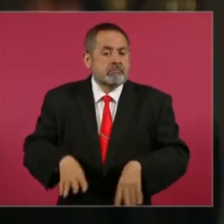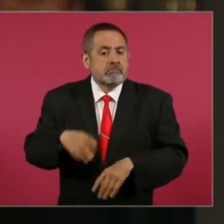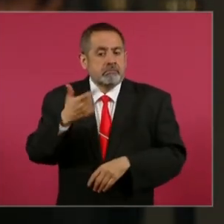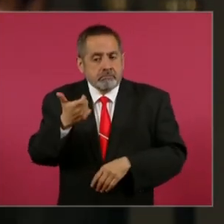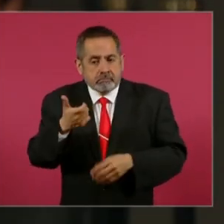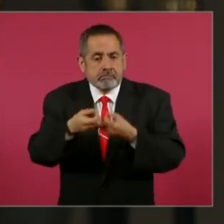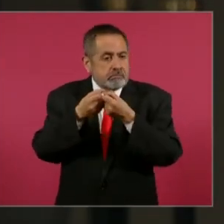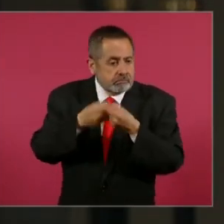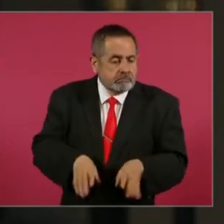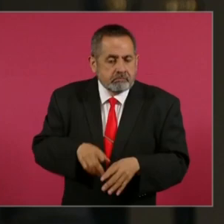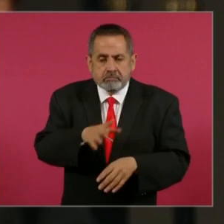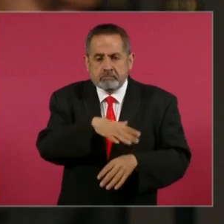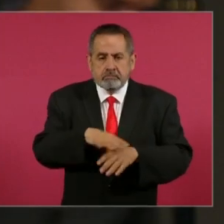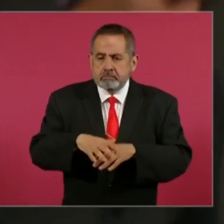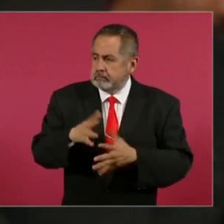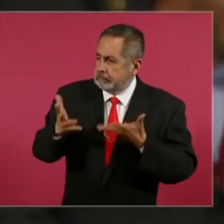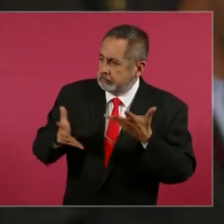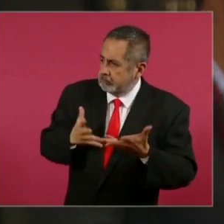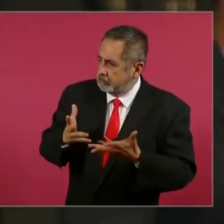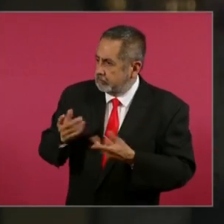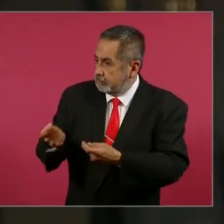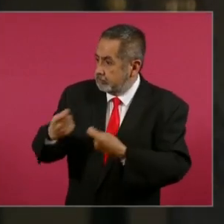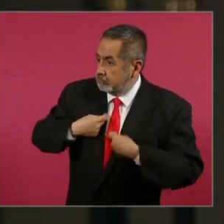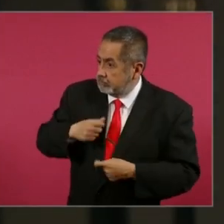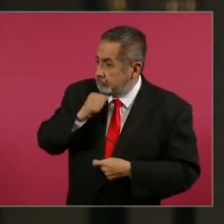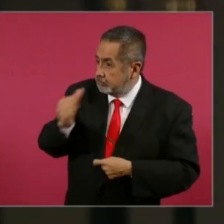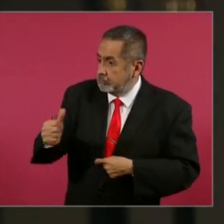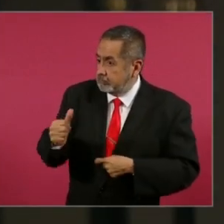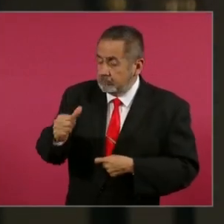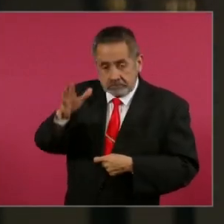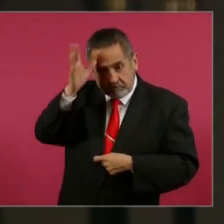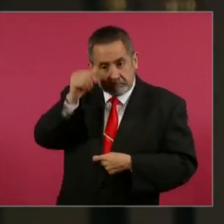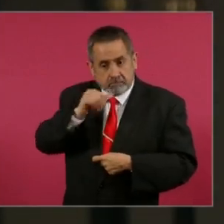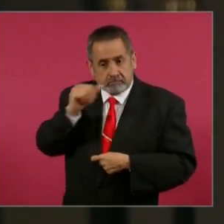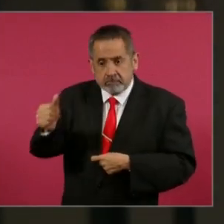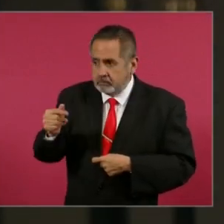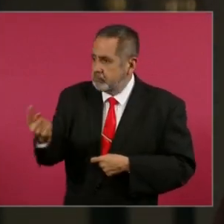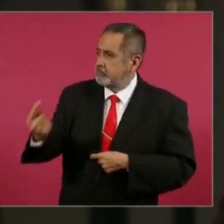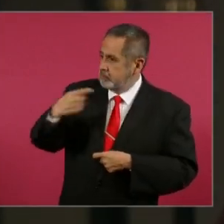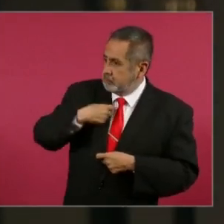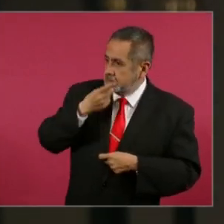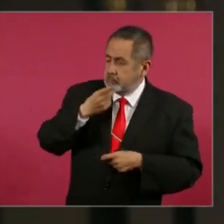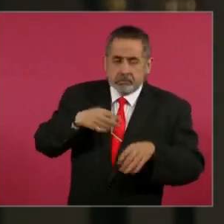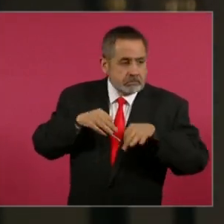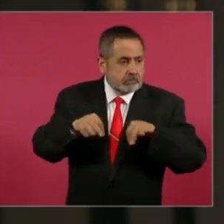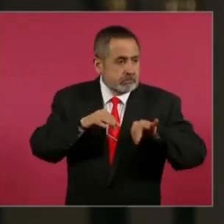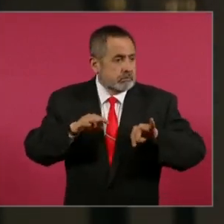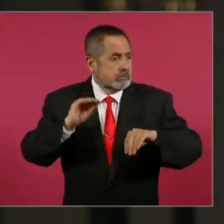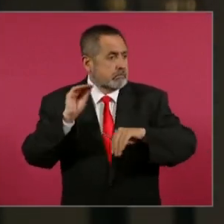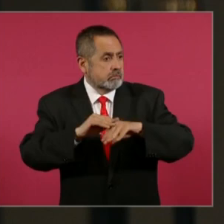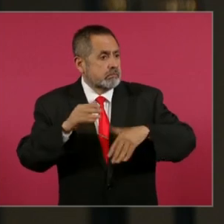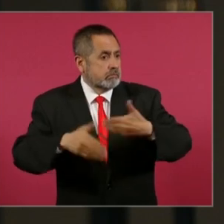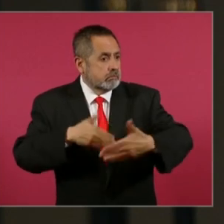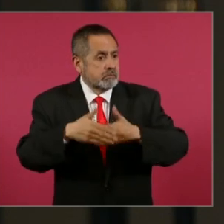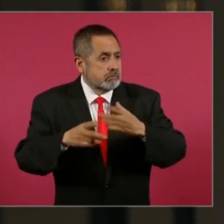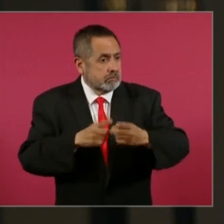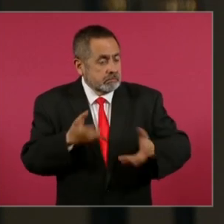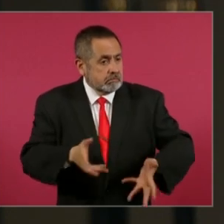parte del patrimonio, no poder cumplir con los empleos que había creado, que incluso hubo un fomento al